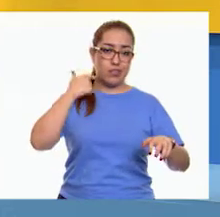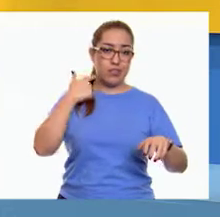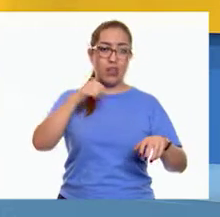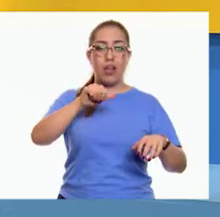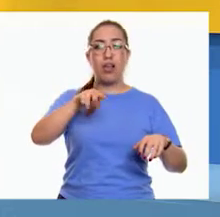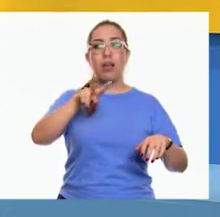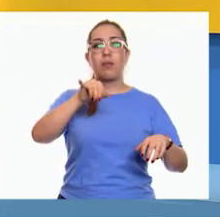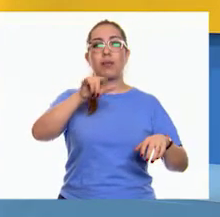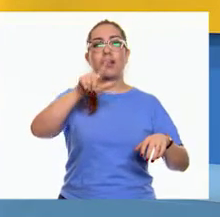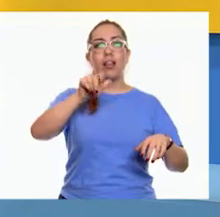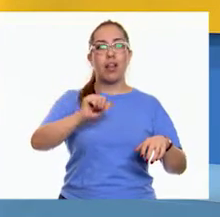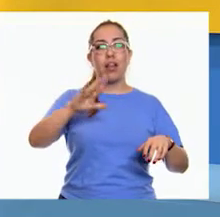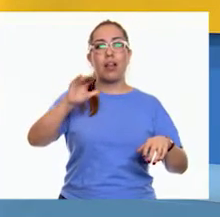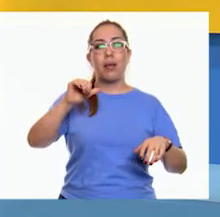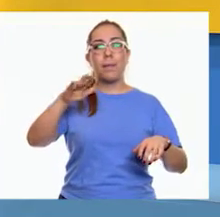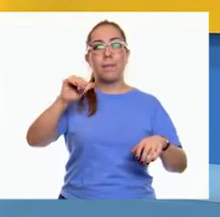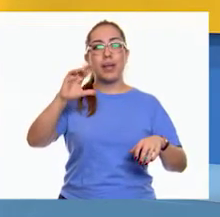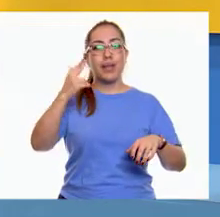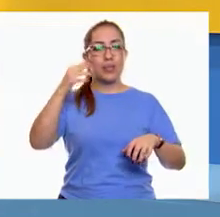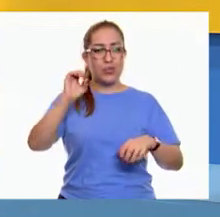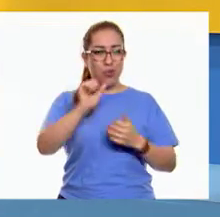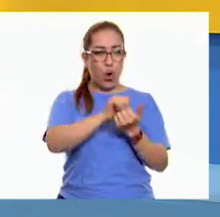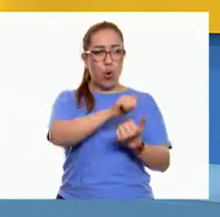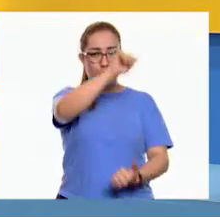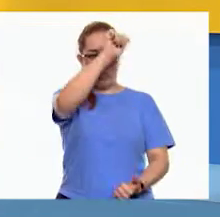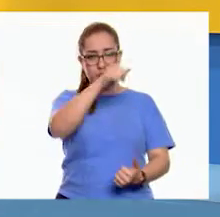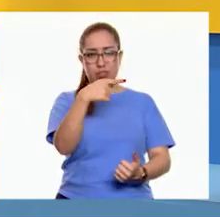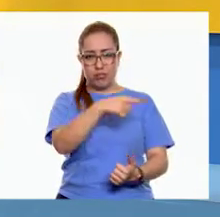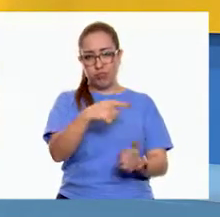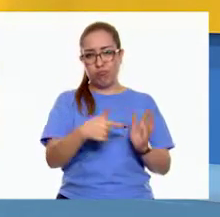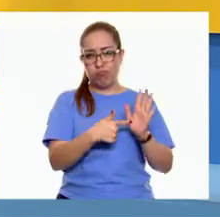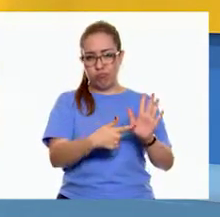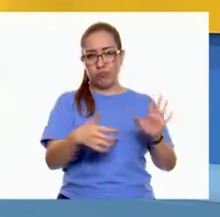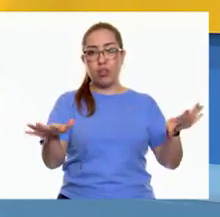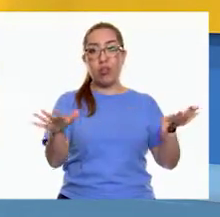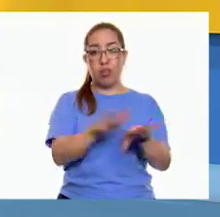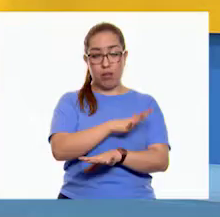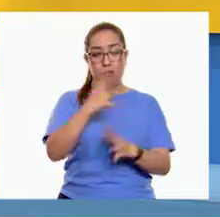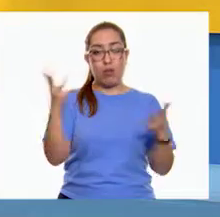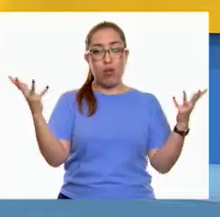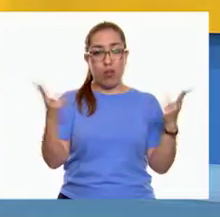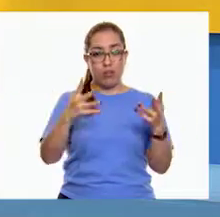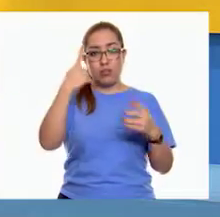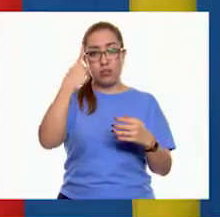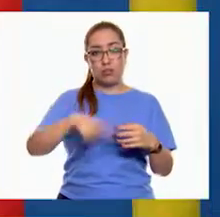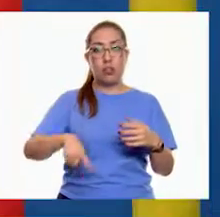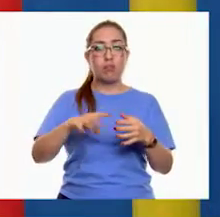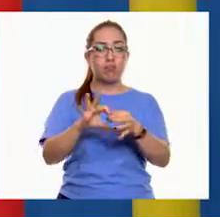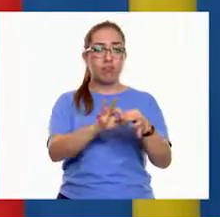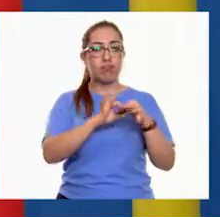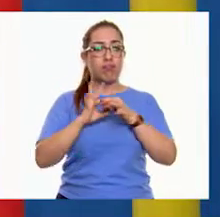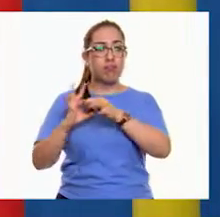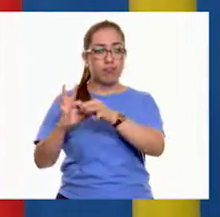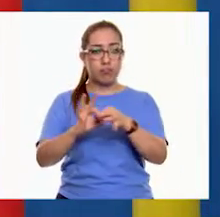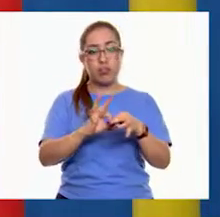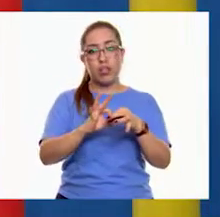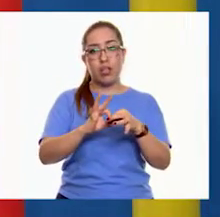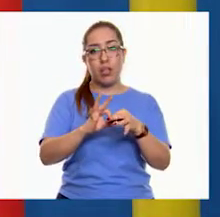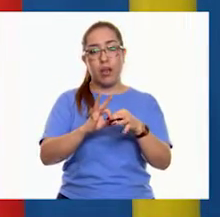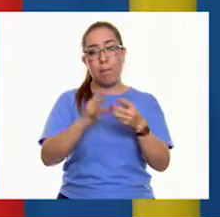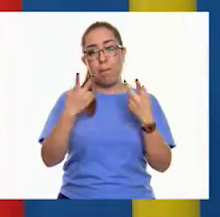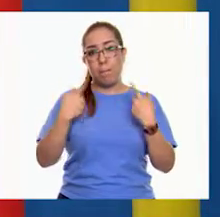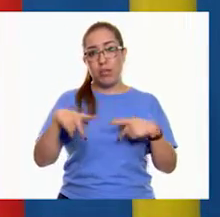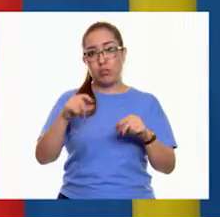al artículo 3 de la Constitución con el objetivo de lograr una educación que garantizara la unidad nacional. ¡Cierto! Además,